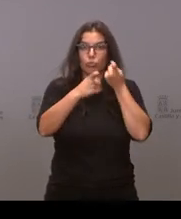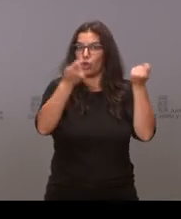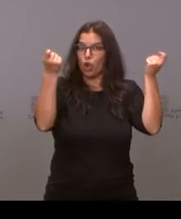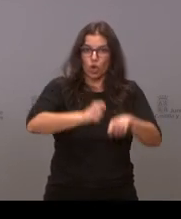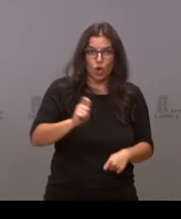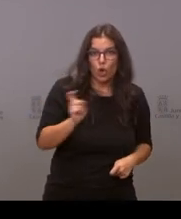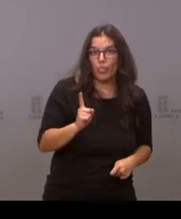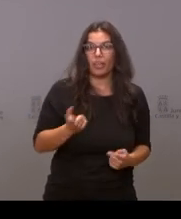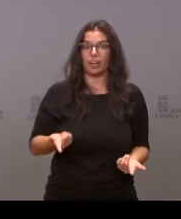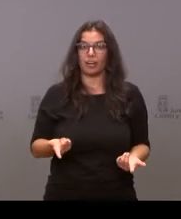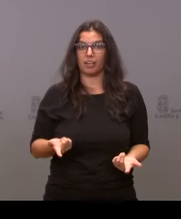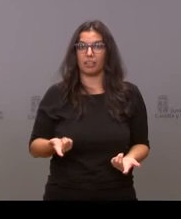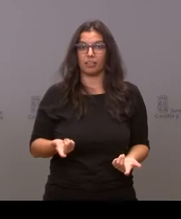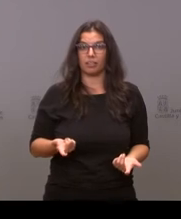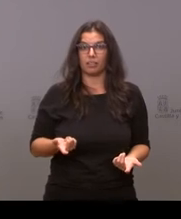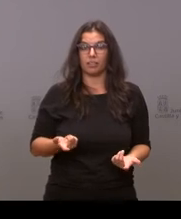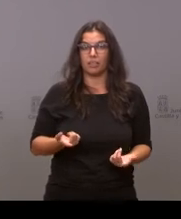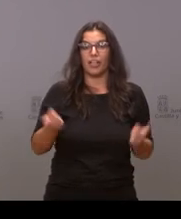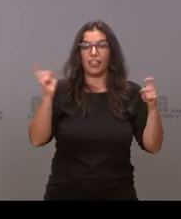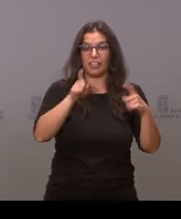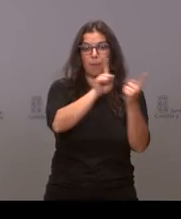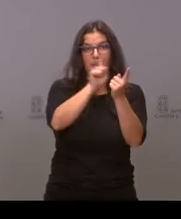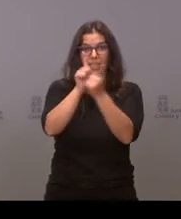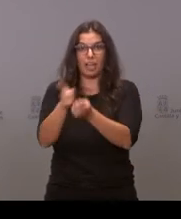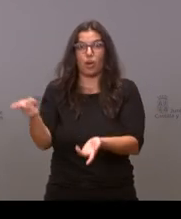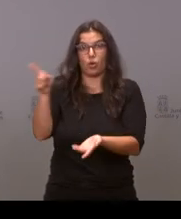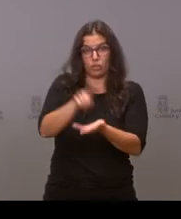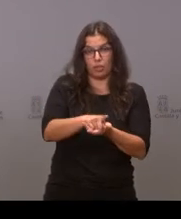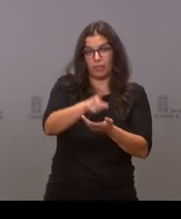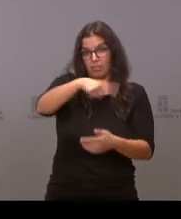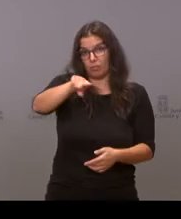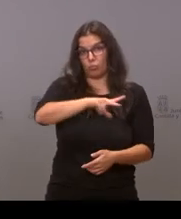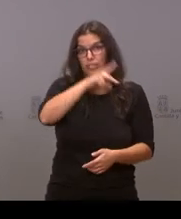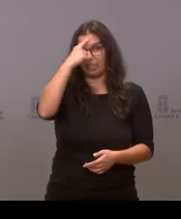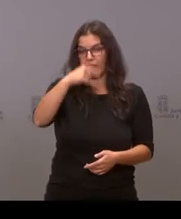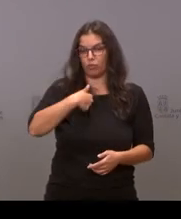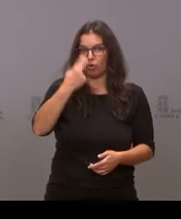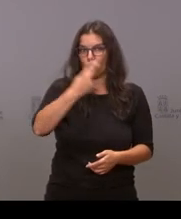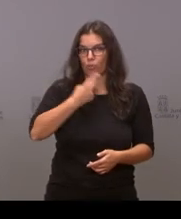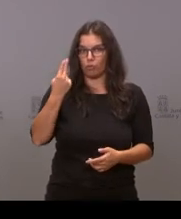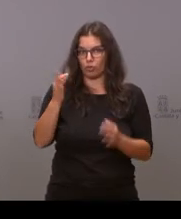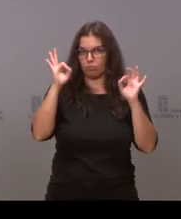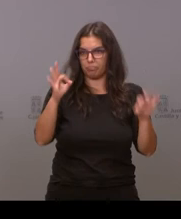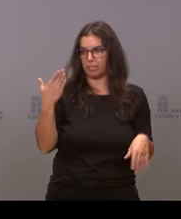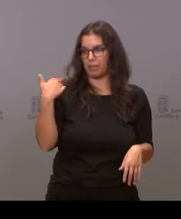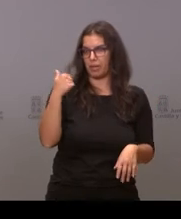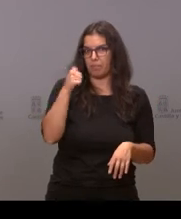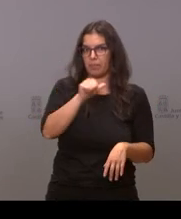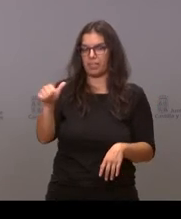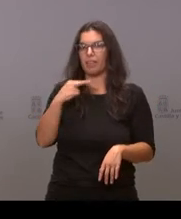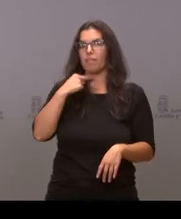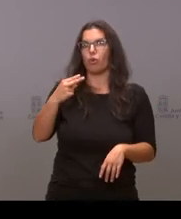se va a recuperar la presencialidad saben ustedes que me comprometí la semana pasada con el